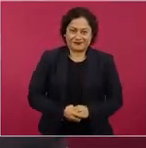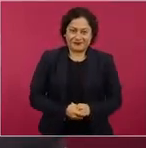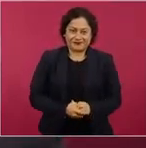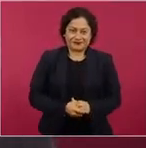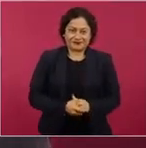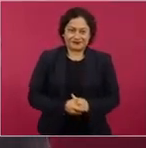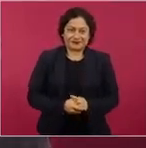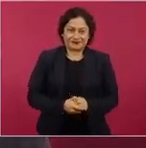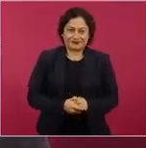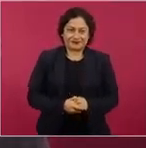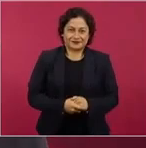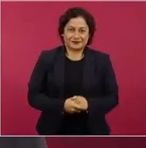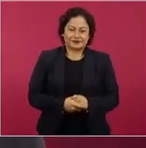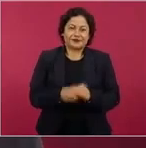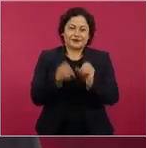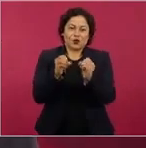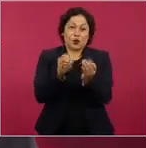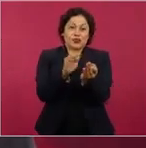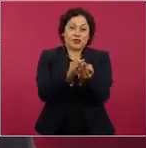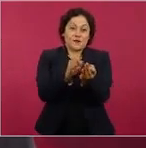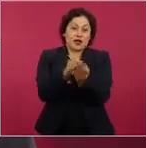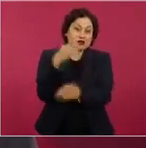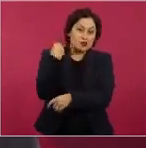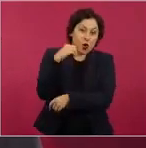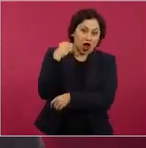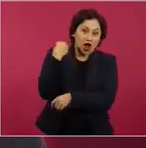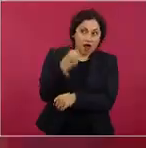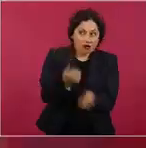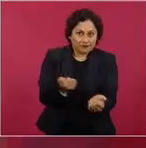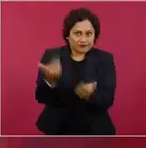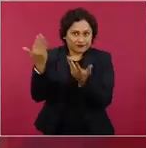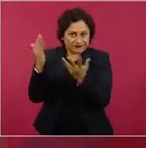¿Eh? O unos tamales de Oaxaca. En fin,